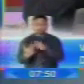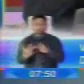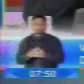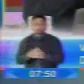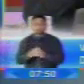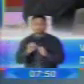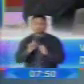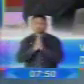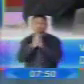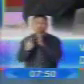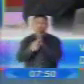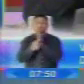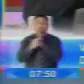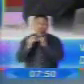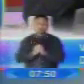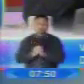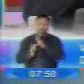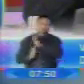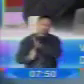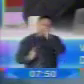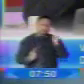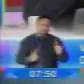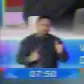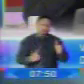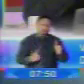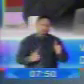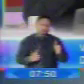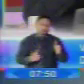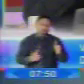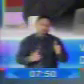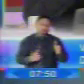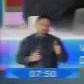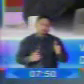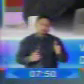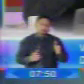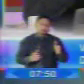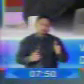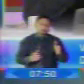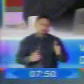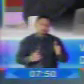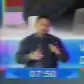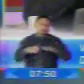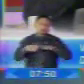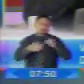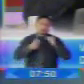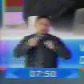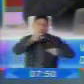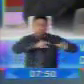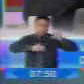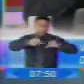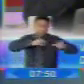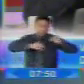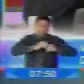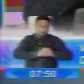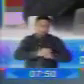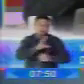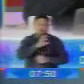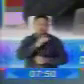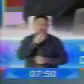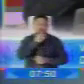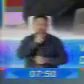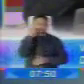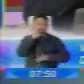la literatura específicamente, y otra terna relacionada con actividades científicas. Este 9 de agosto, a propósito del Día Nacional